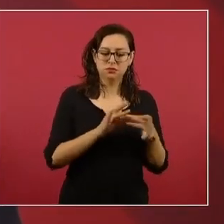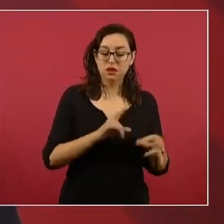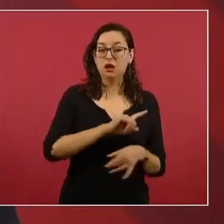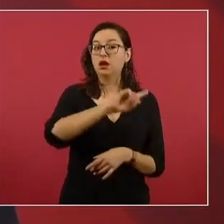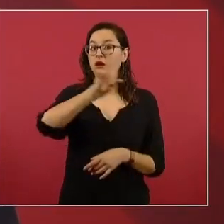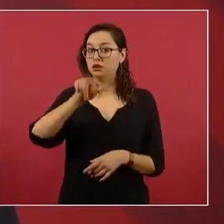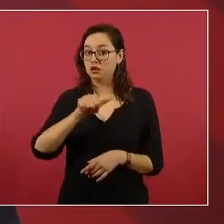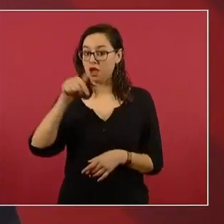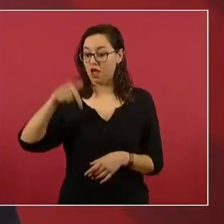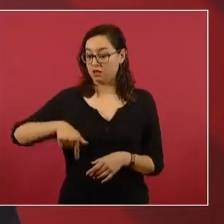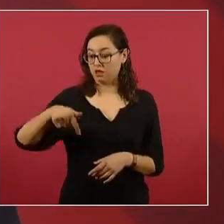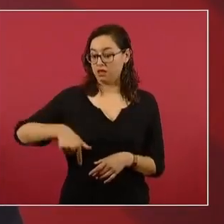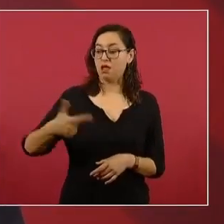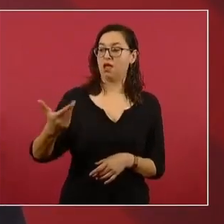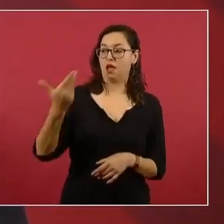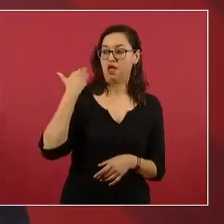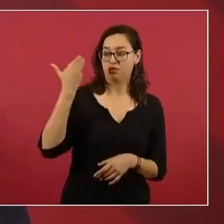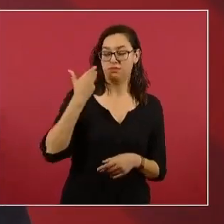presentado.